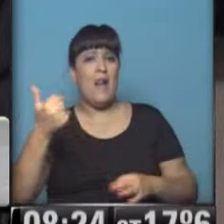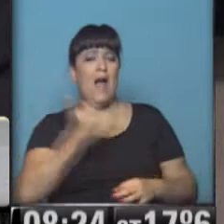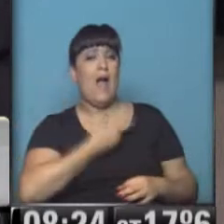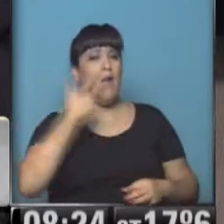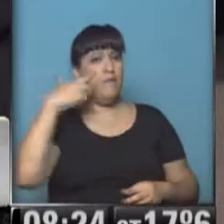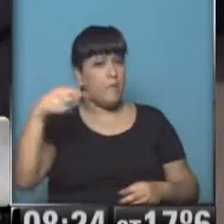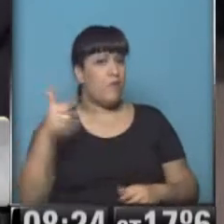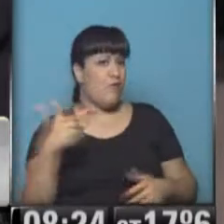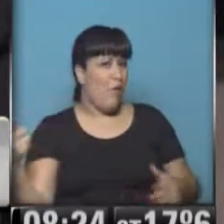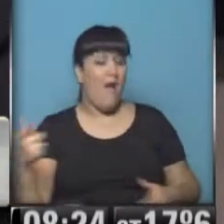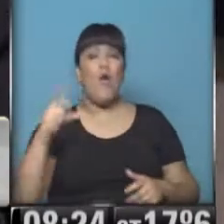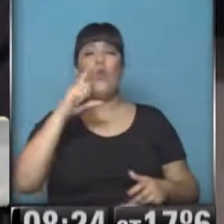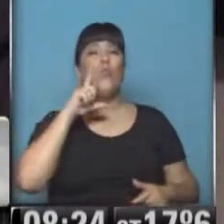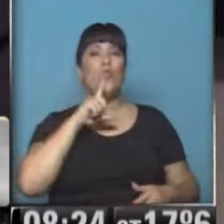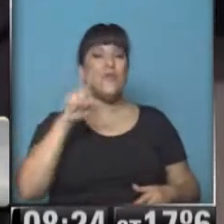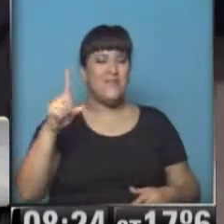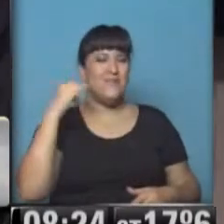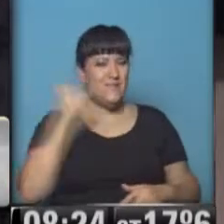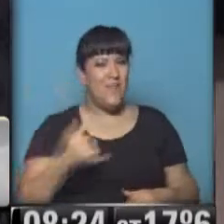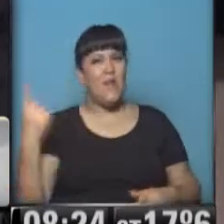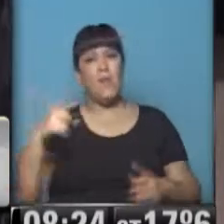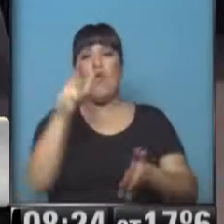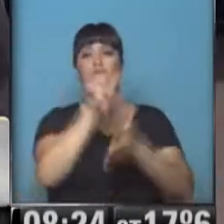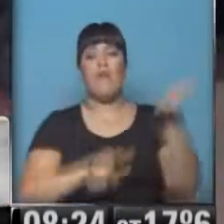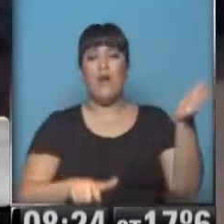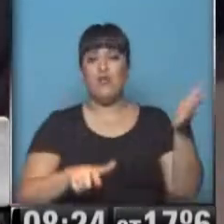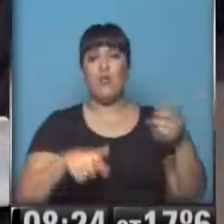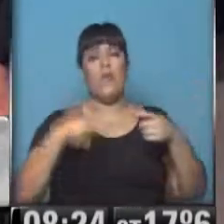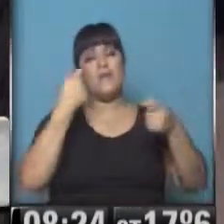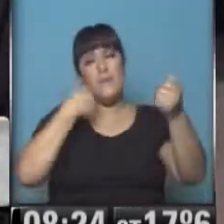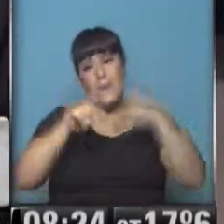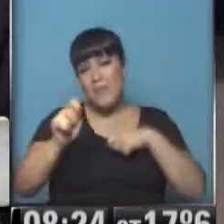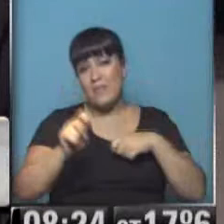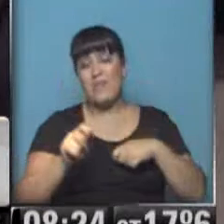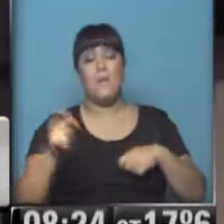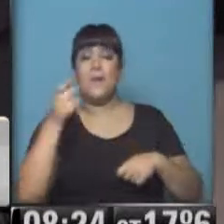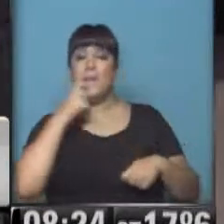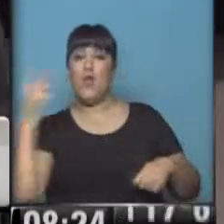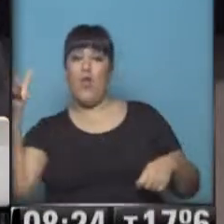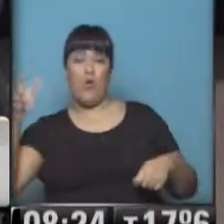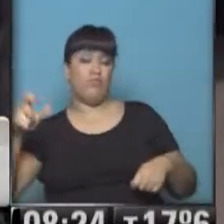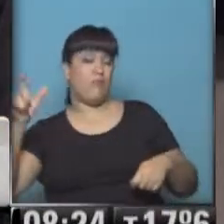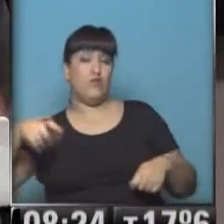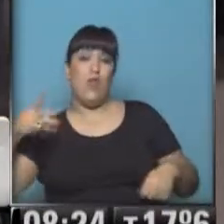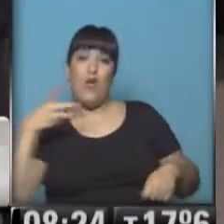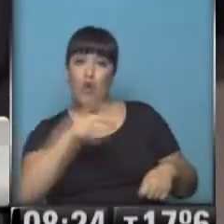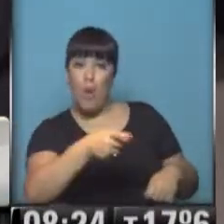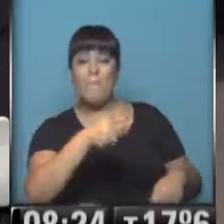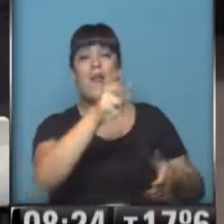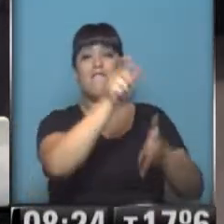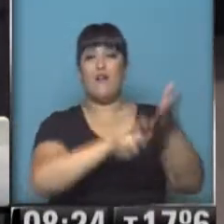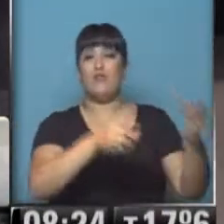número de cuit y lo único que están haciendo actualmente genera facturas es ir vendiendo en las facturas en el de compras las facturas para que ellos de